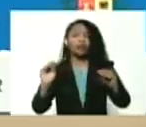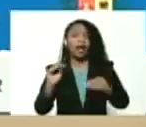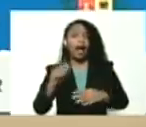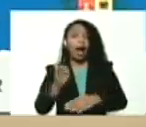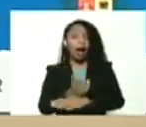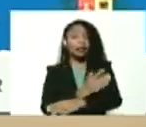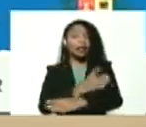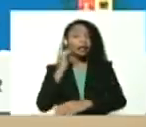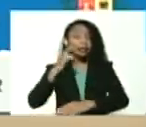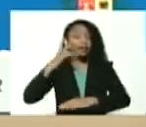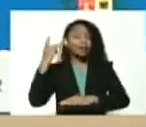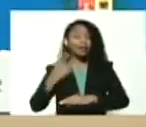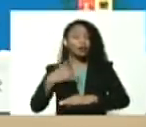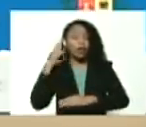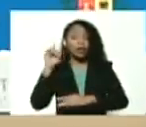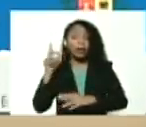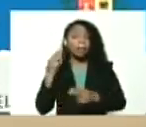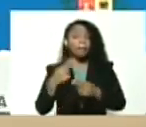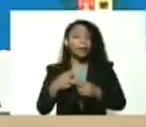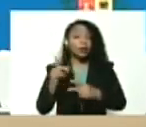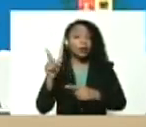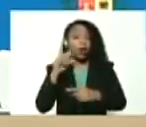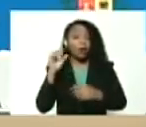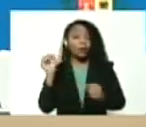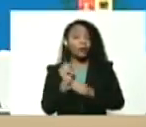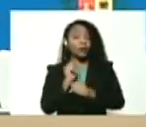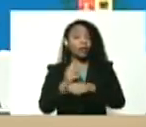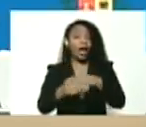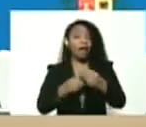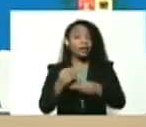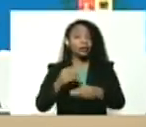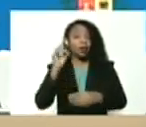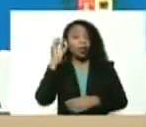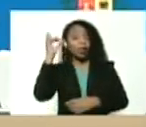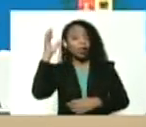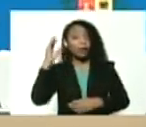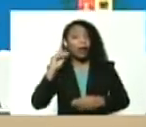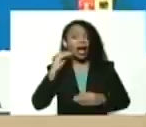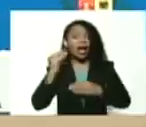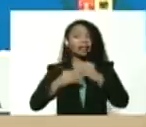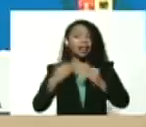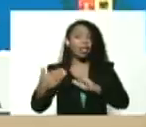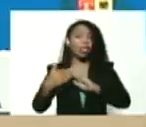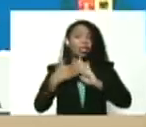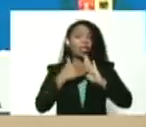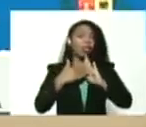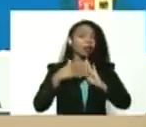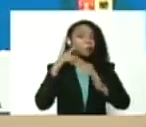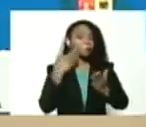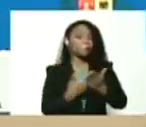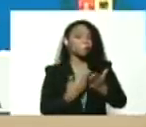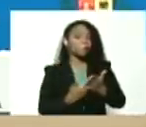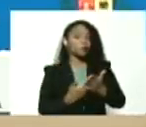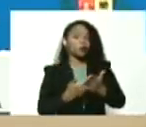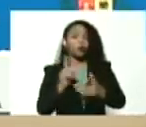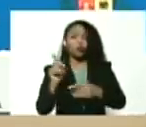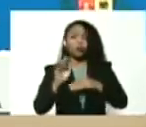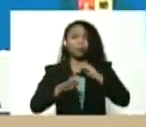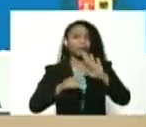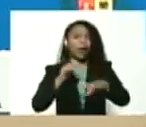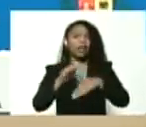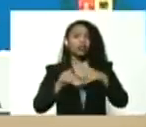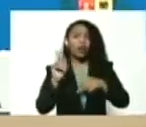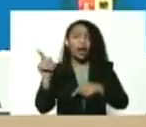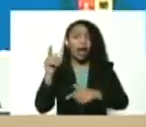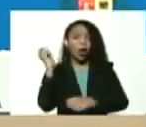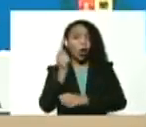esta gran operación que se ha incrustado para pretender justificar un paso en